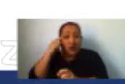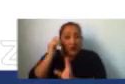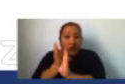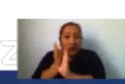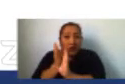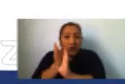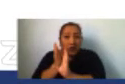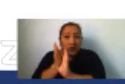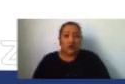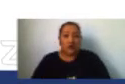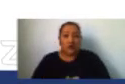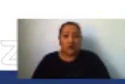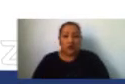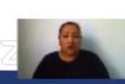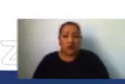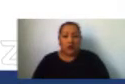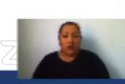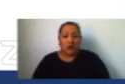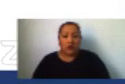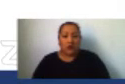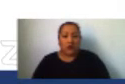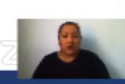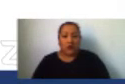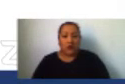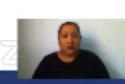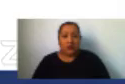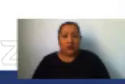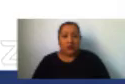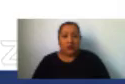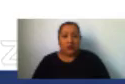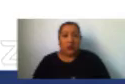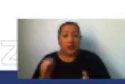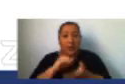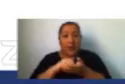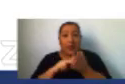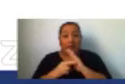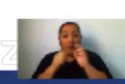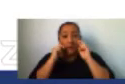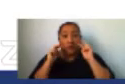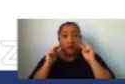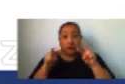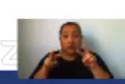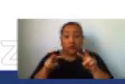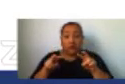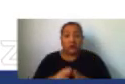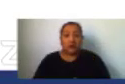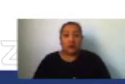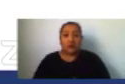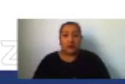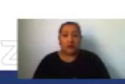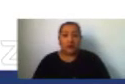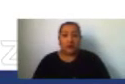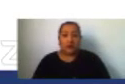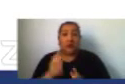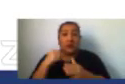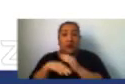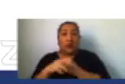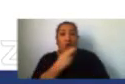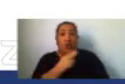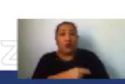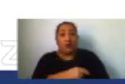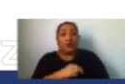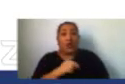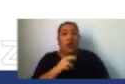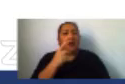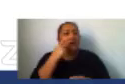logrando evidenciar su mejoría. También hemos evidenciado en las puertas de los hospitales, las redes sociales,